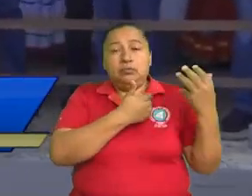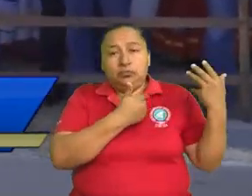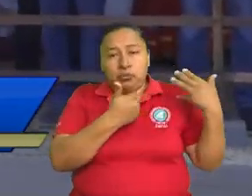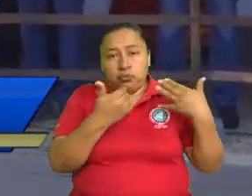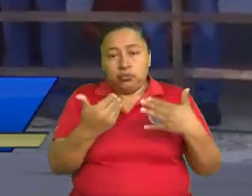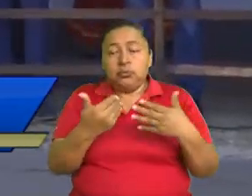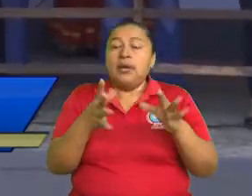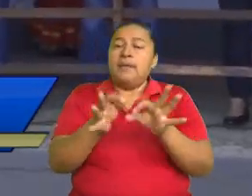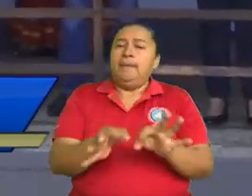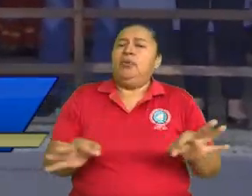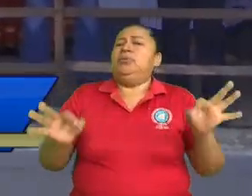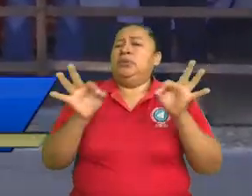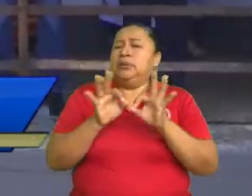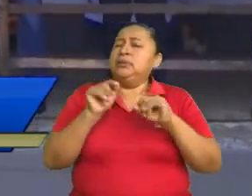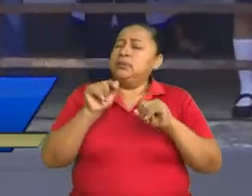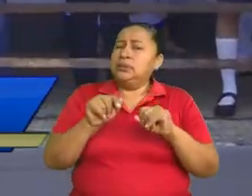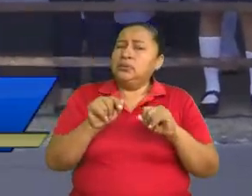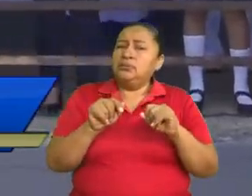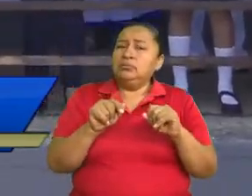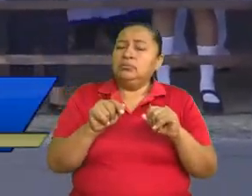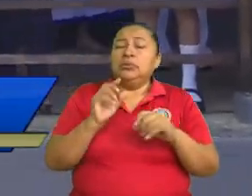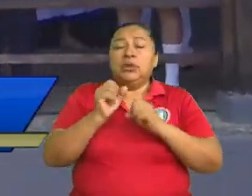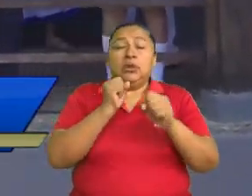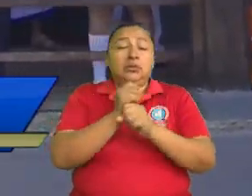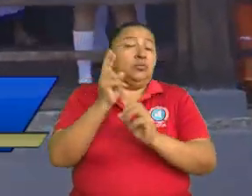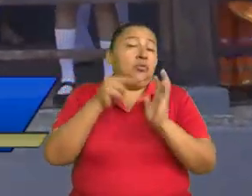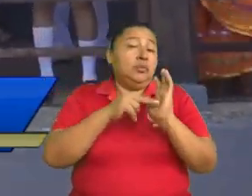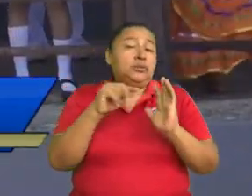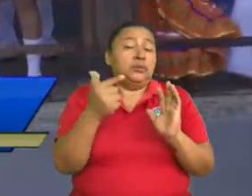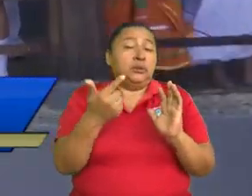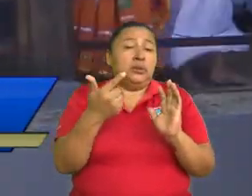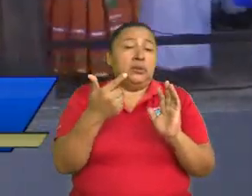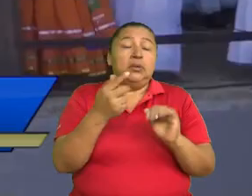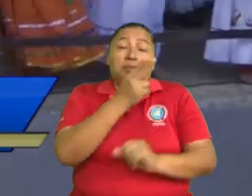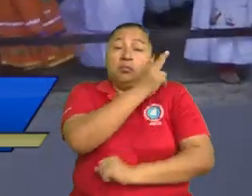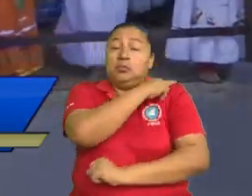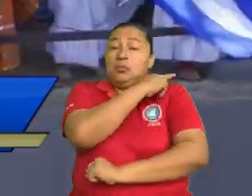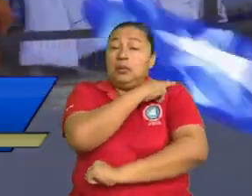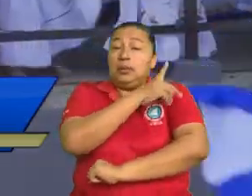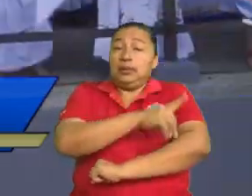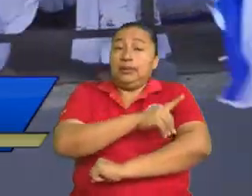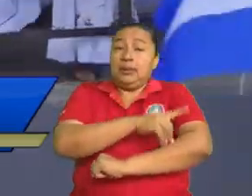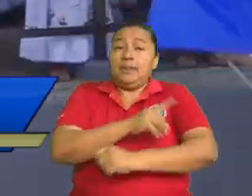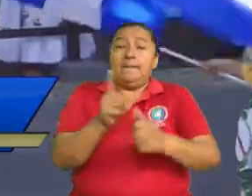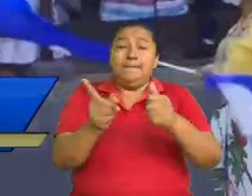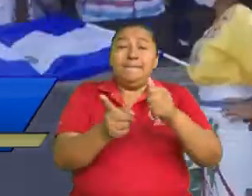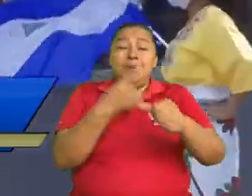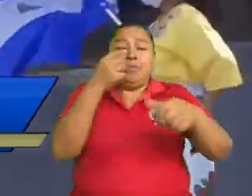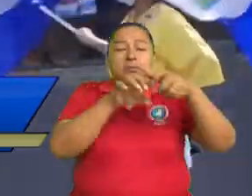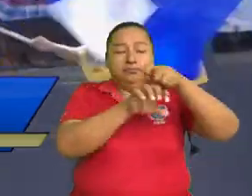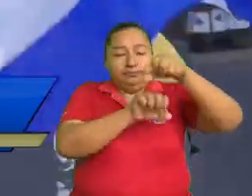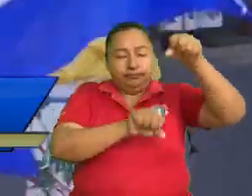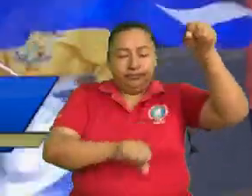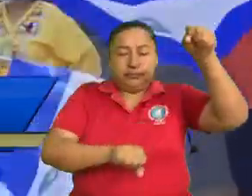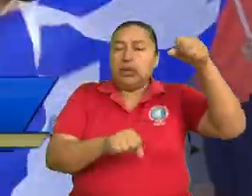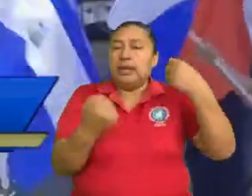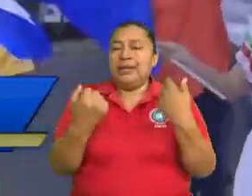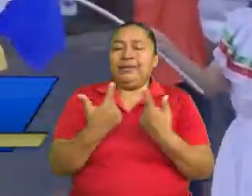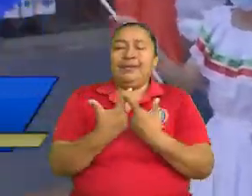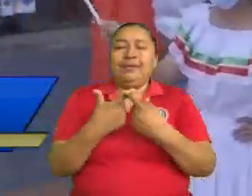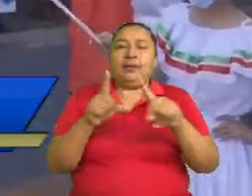lo fundamental de esto, en el 2007, fue que con el comandante Daniel, su primer decreto fue el decreto de la gratuidad